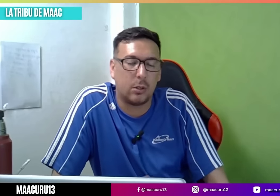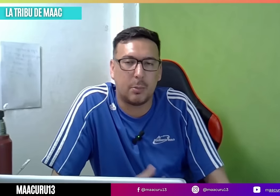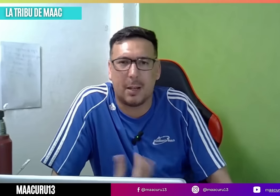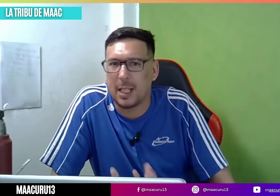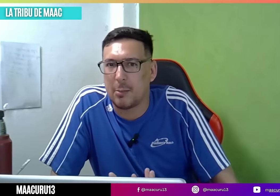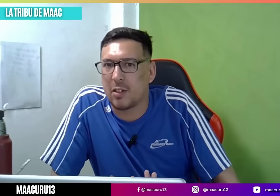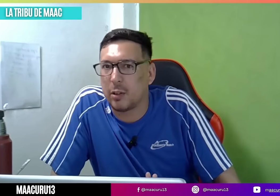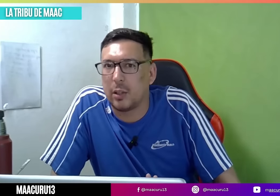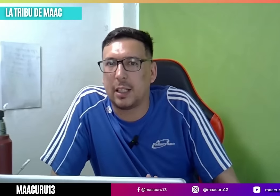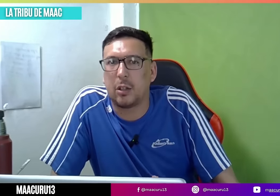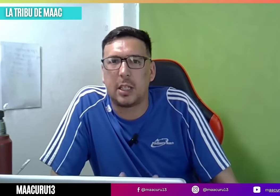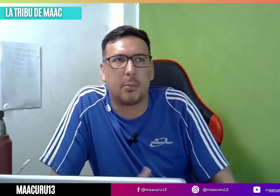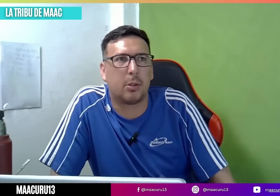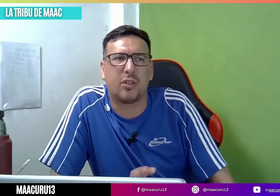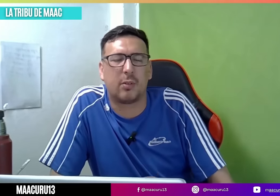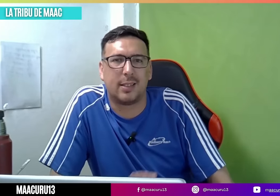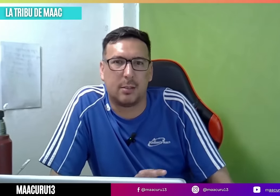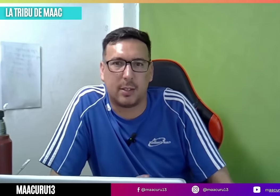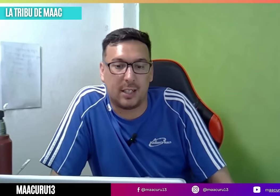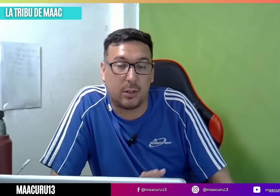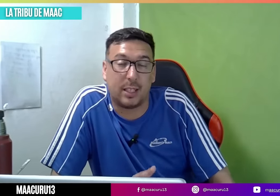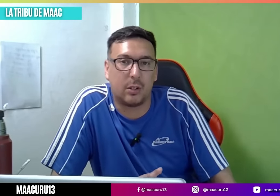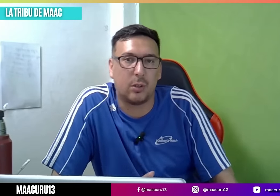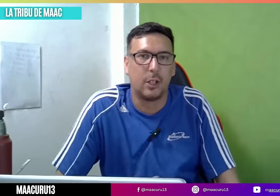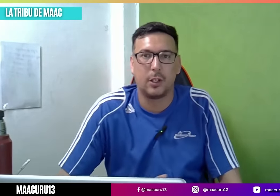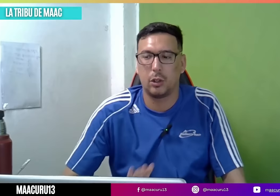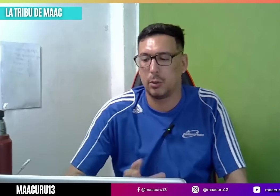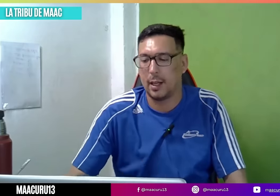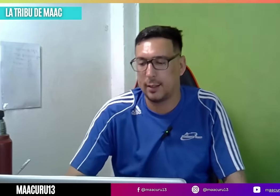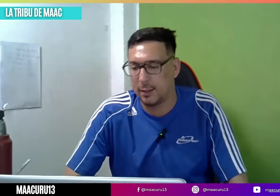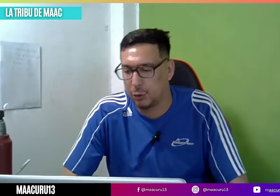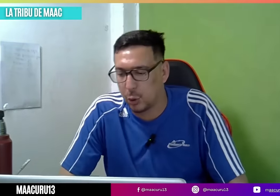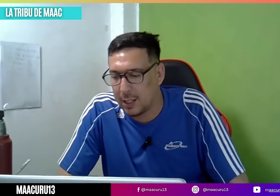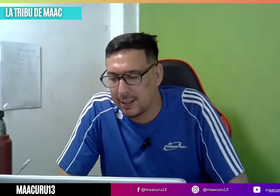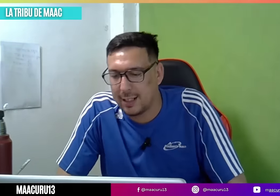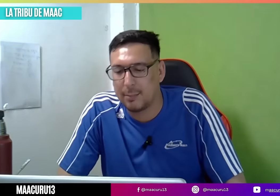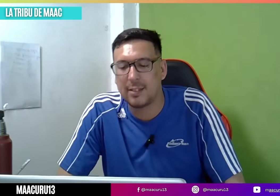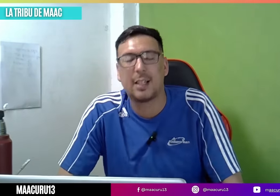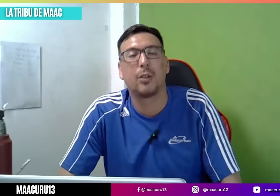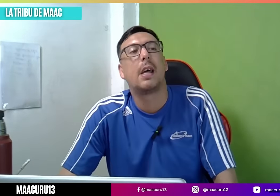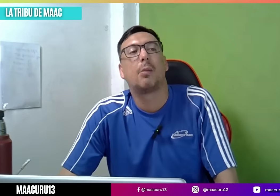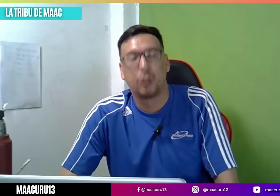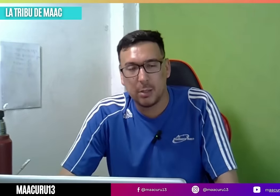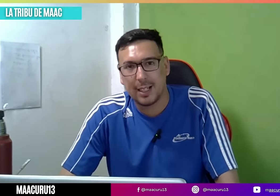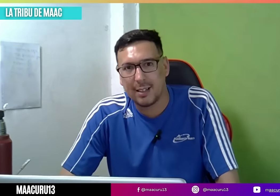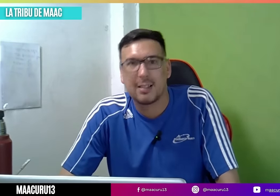¿no? Yo para mí era el más alto de Latinoamérica, pero no sé cuál es el más alto, así que no voy a decir mucho cuál es el más alto.